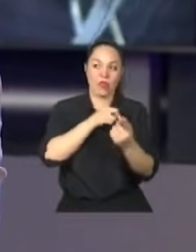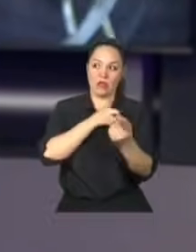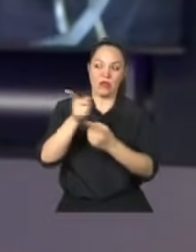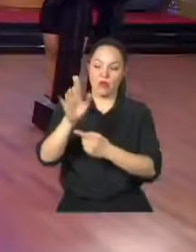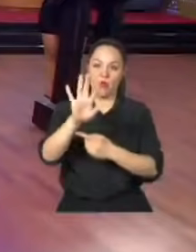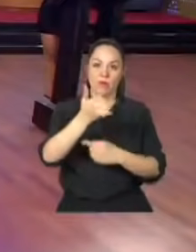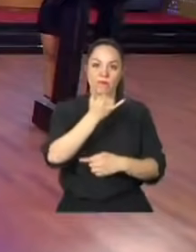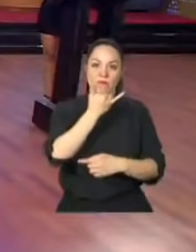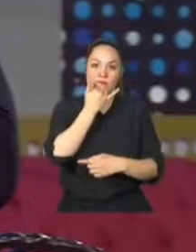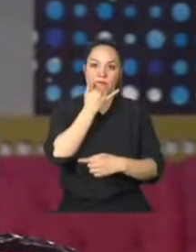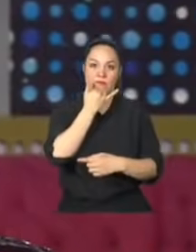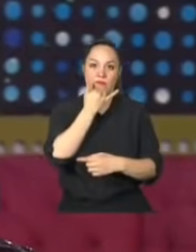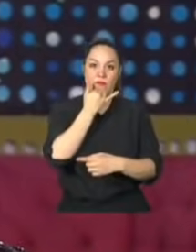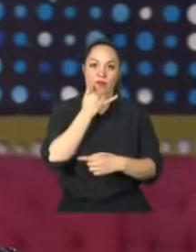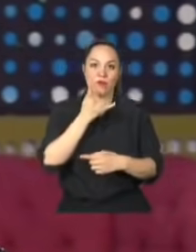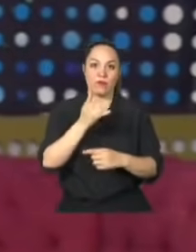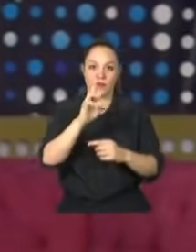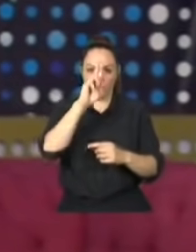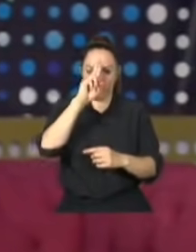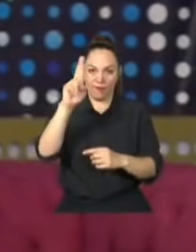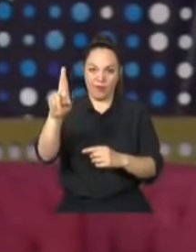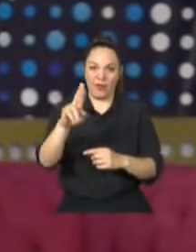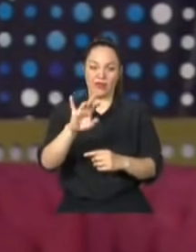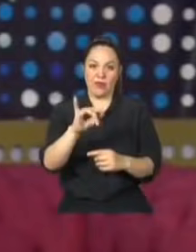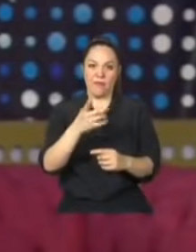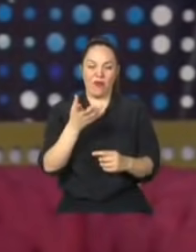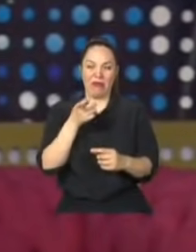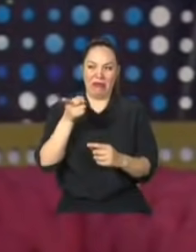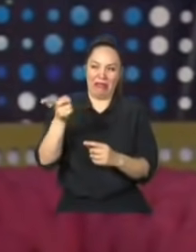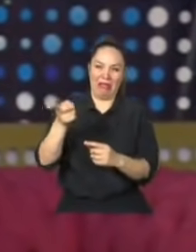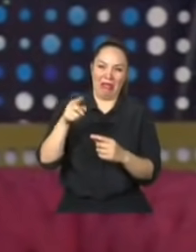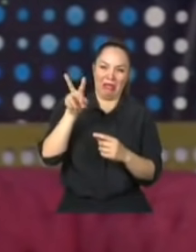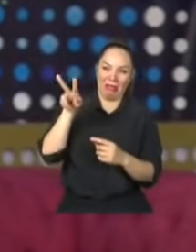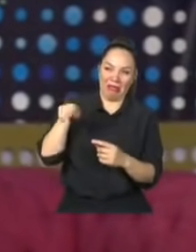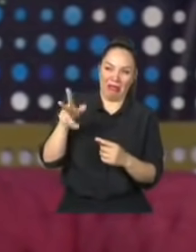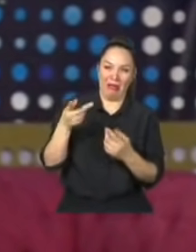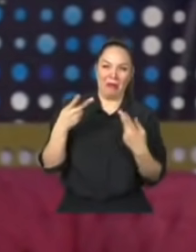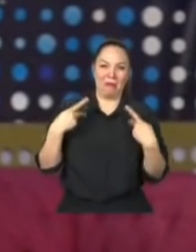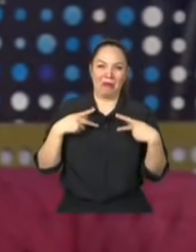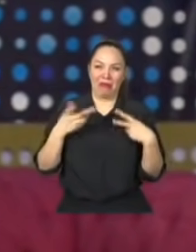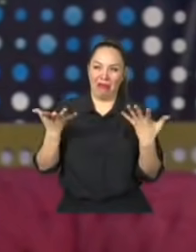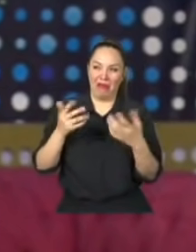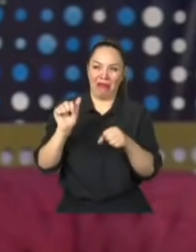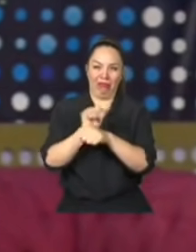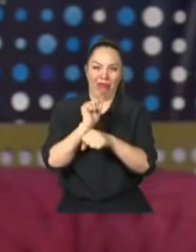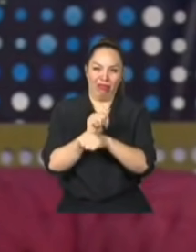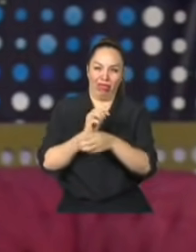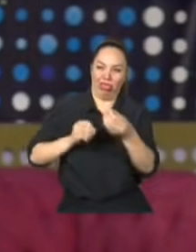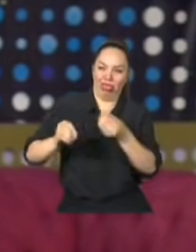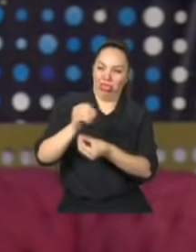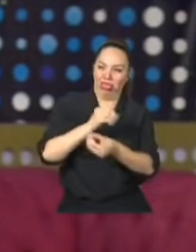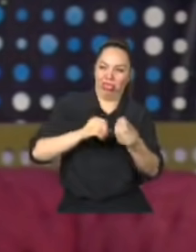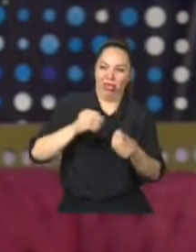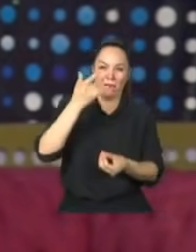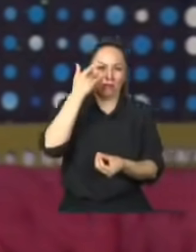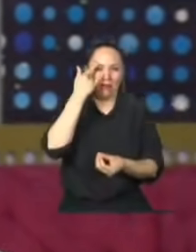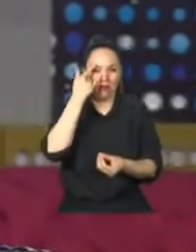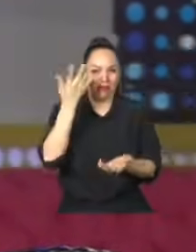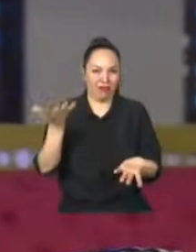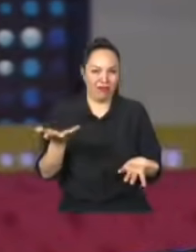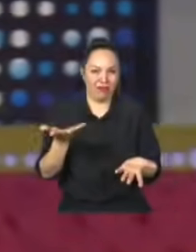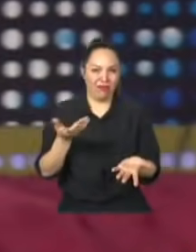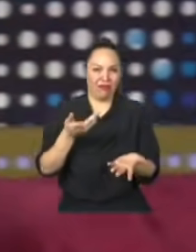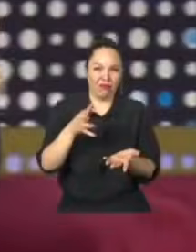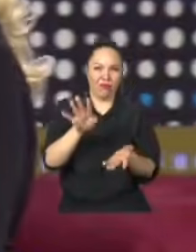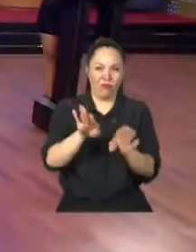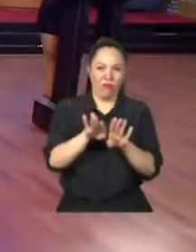votar con una persona así? Que él se dedica a vender carros pirateados. ¿Cómo puedes votar por